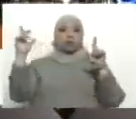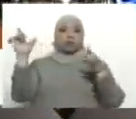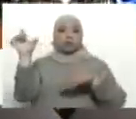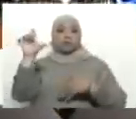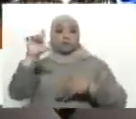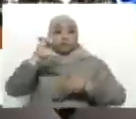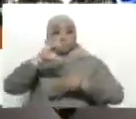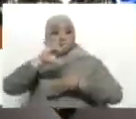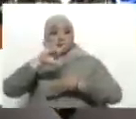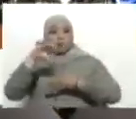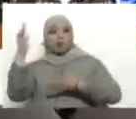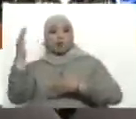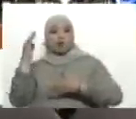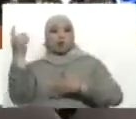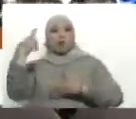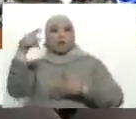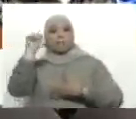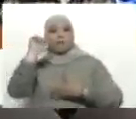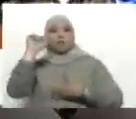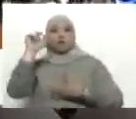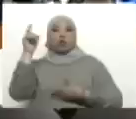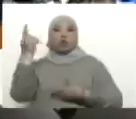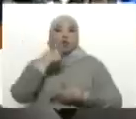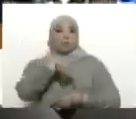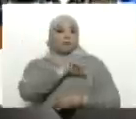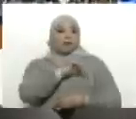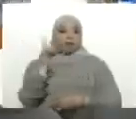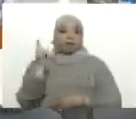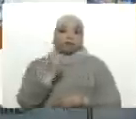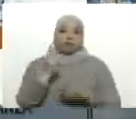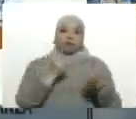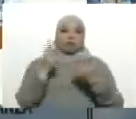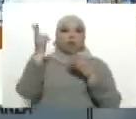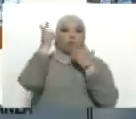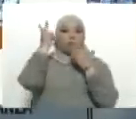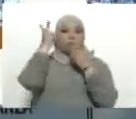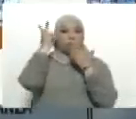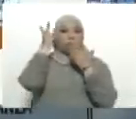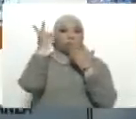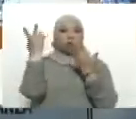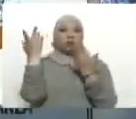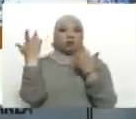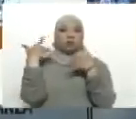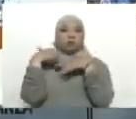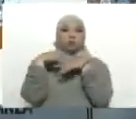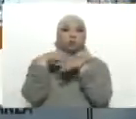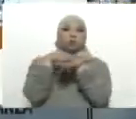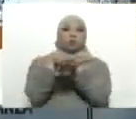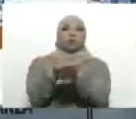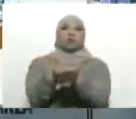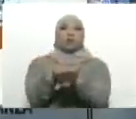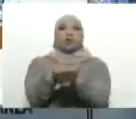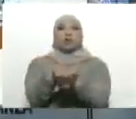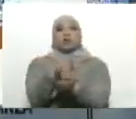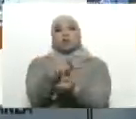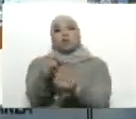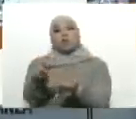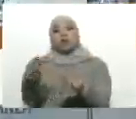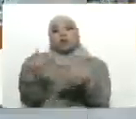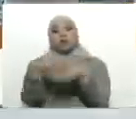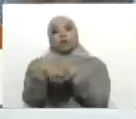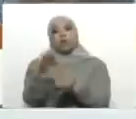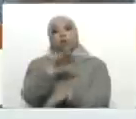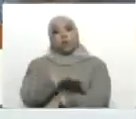descubierta por nuestros pueblos aborígenes originarios y hubo una fusión de civilizaciones naciones nuevas